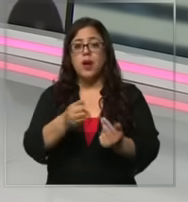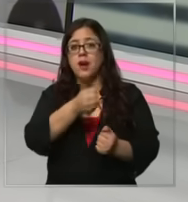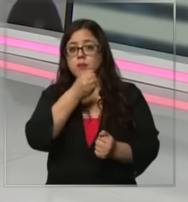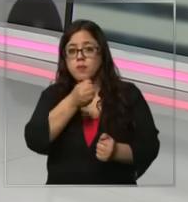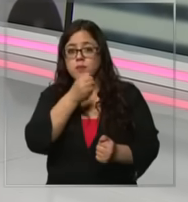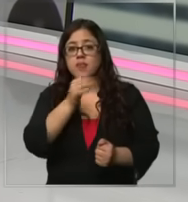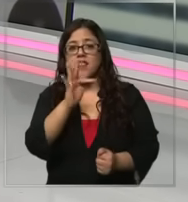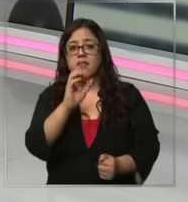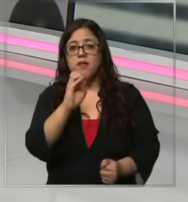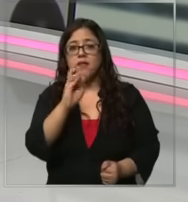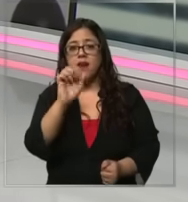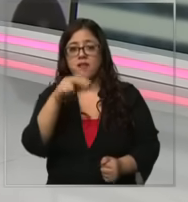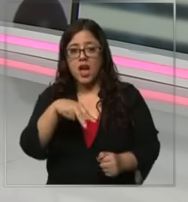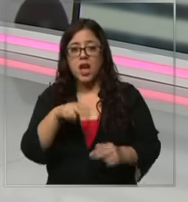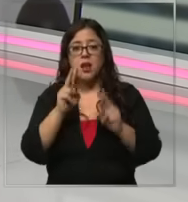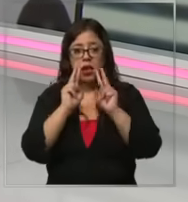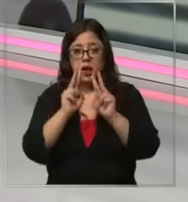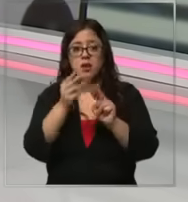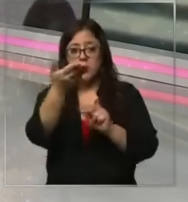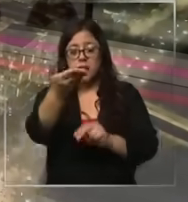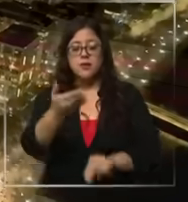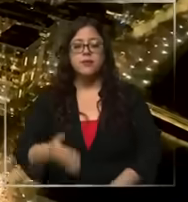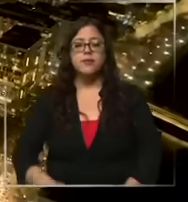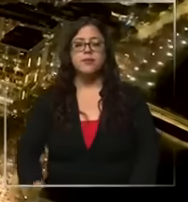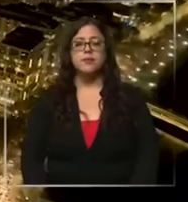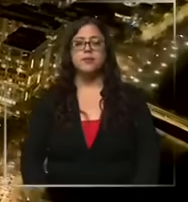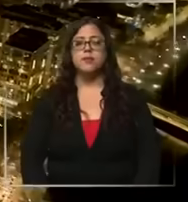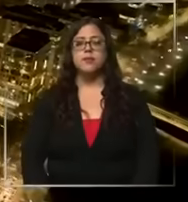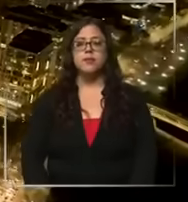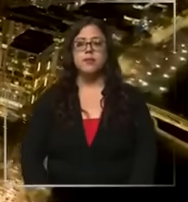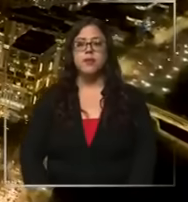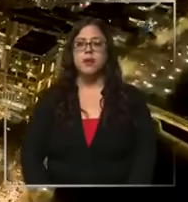la historia en Prófugos.